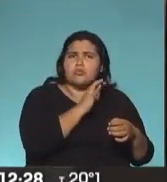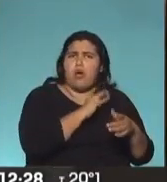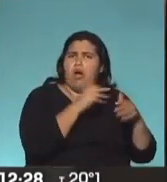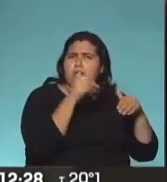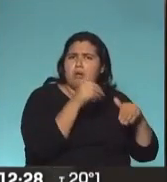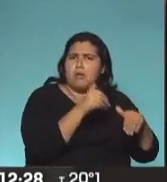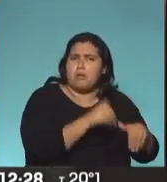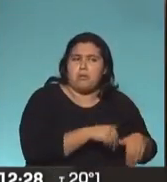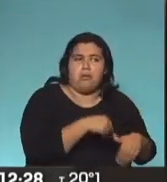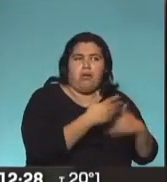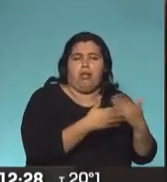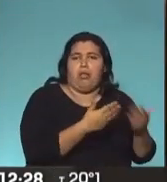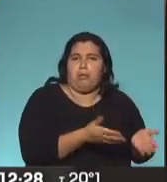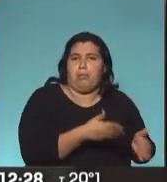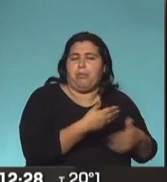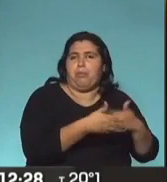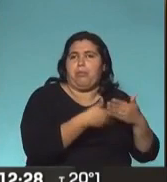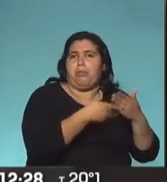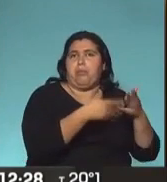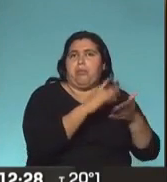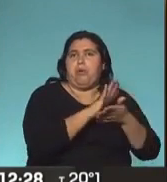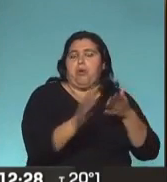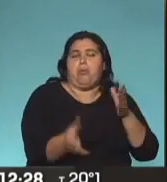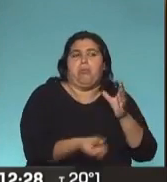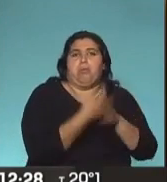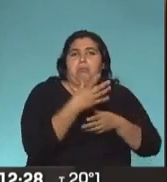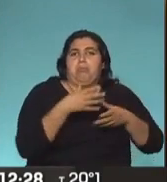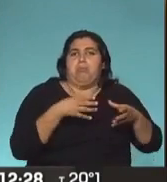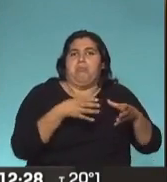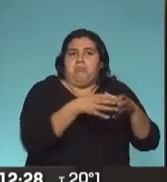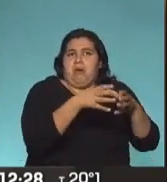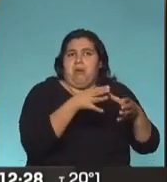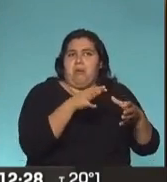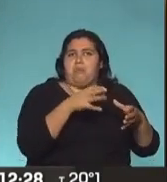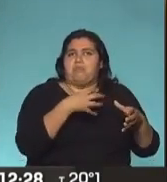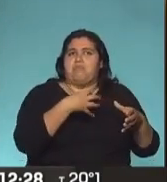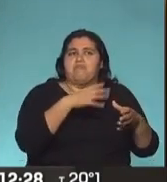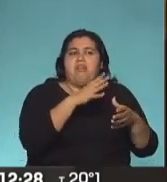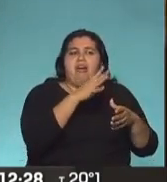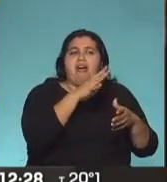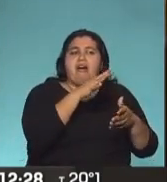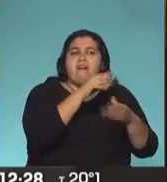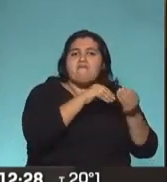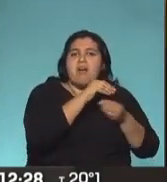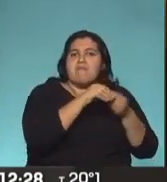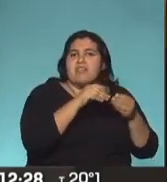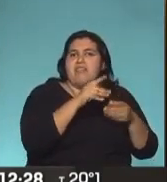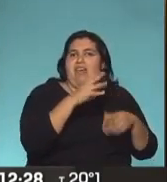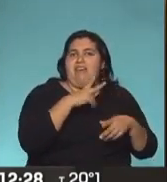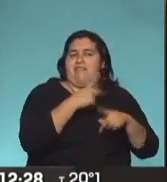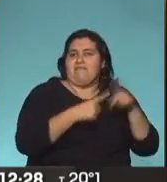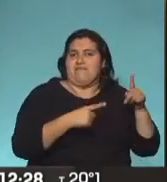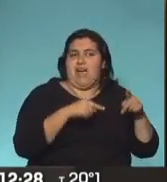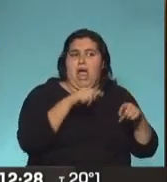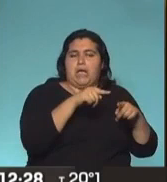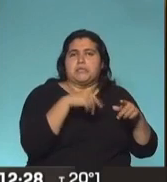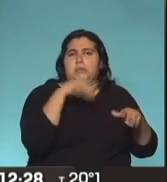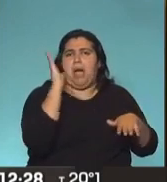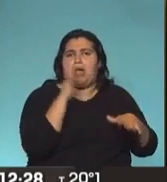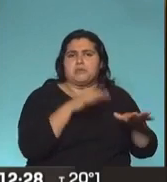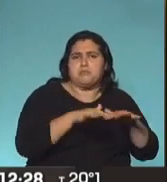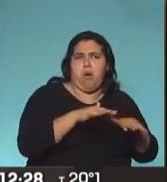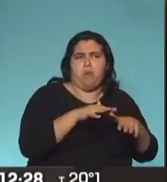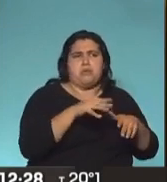lo que sucede es que surge una nueva clase media y esto se vio en chile y en bolivia y esa nueva clase media tiene más demandas sociales